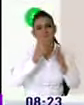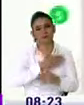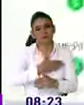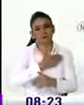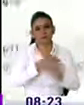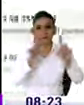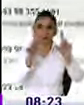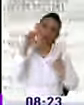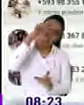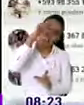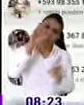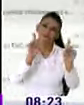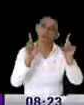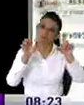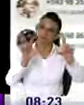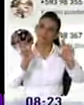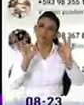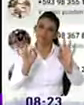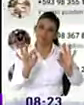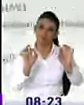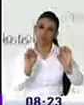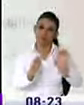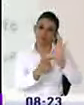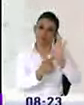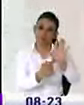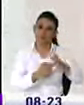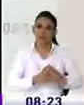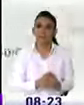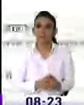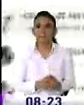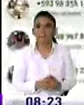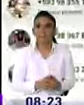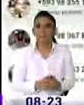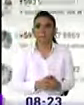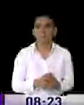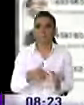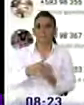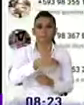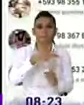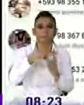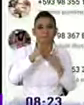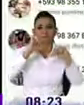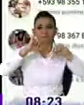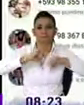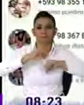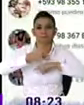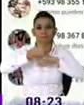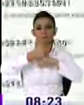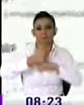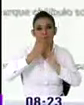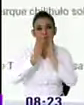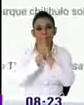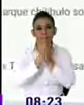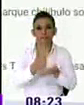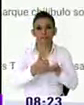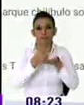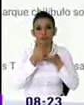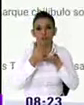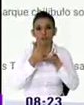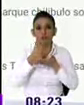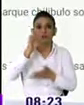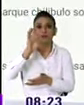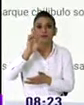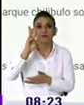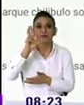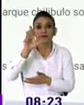vecinos. No manden al revés. O sea, está, ese es el parque, en muy malas condiciones. Autoridades, la ayuda correspondiente. Debe ser la comunidad,